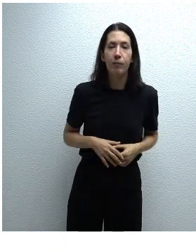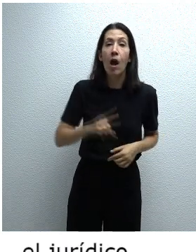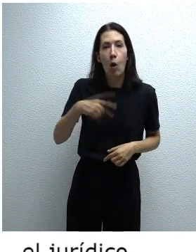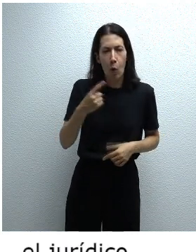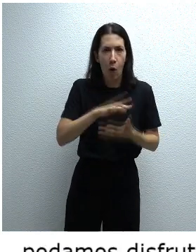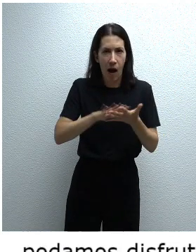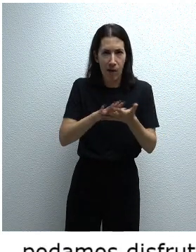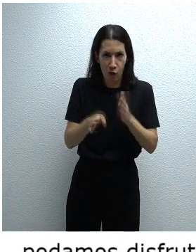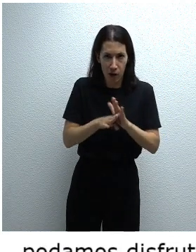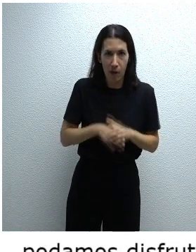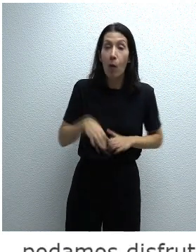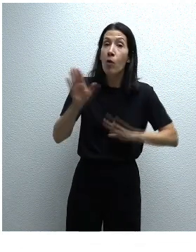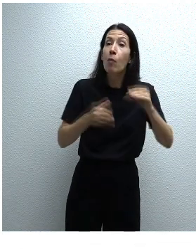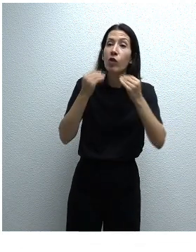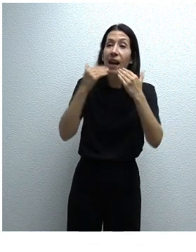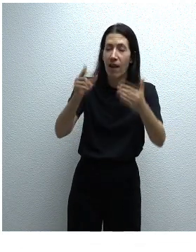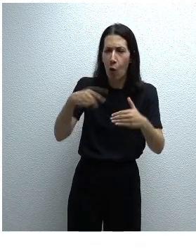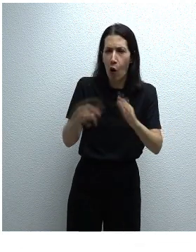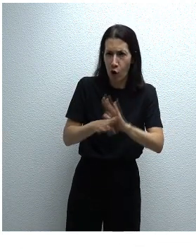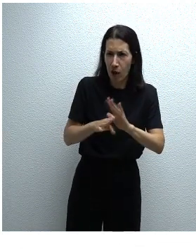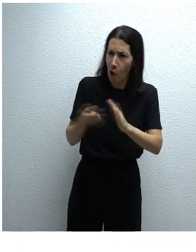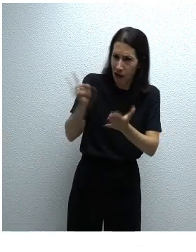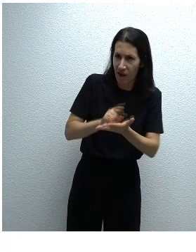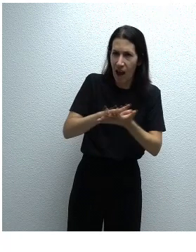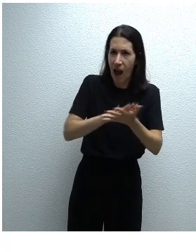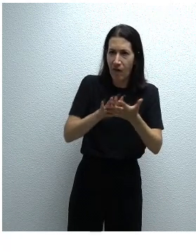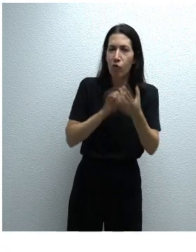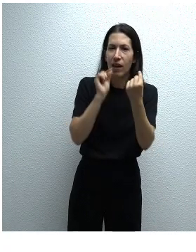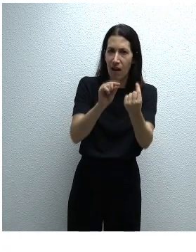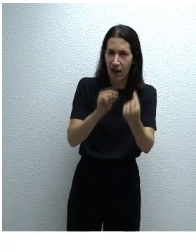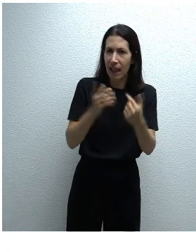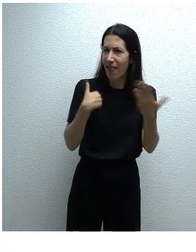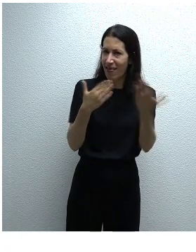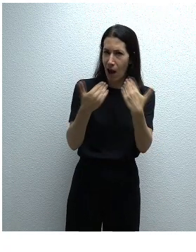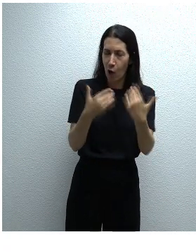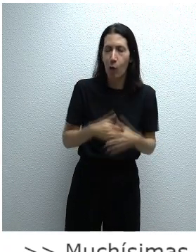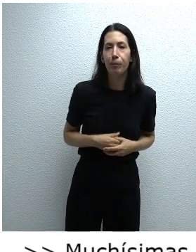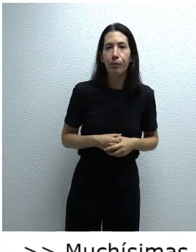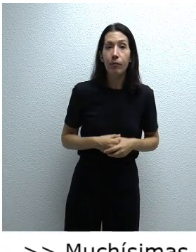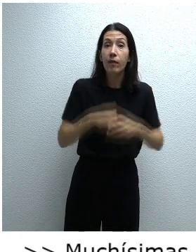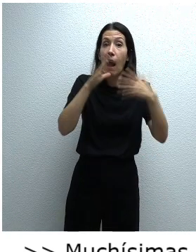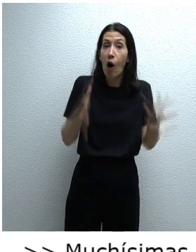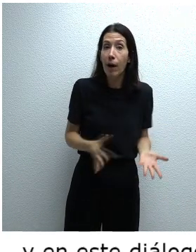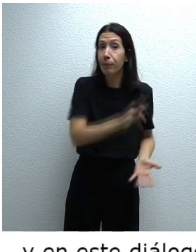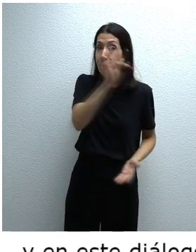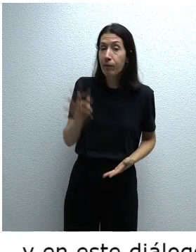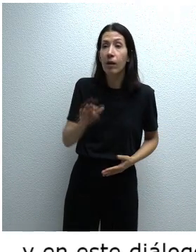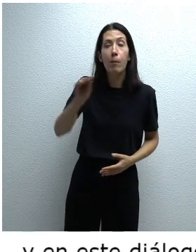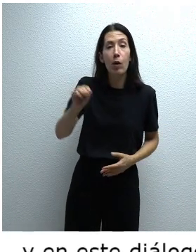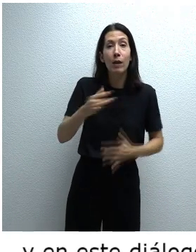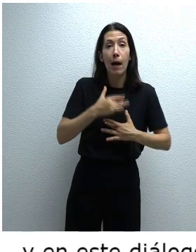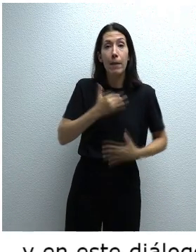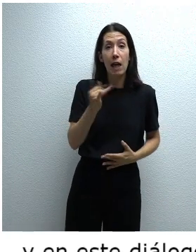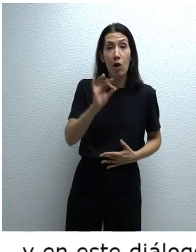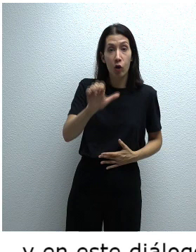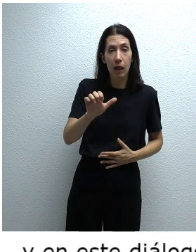seguimos. Muchísimas gracias, muchísimas gracias. Luego continuamos en este debate y en este diálogo. Y ahora, a María José, en los casos